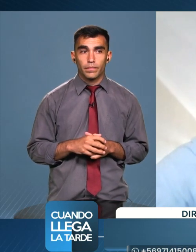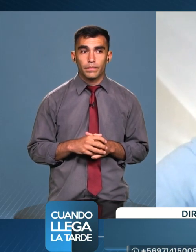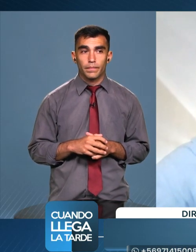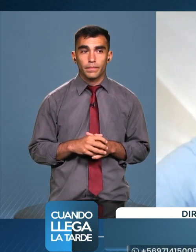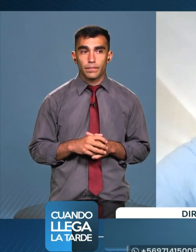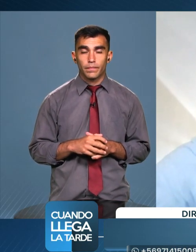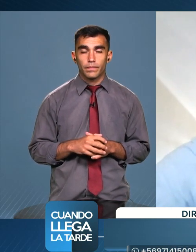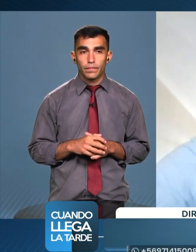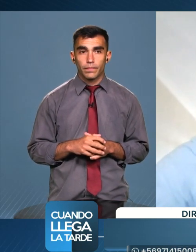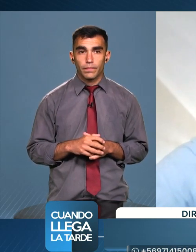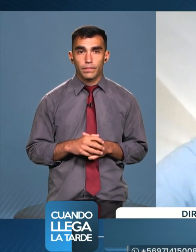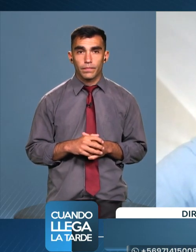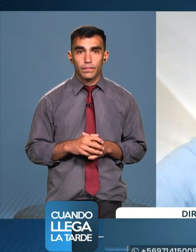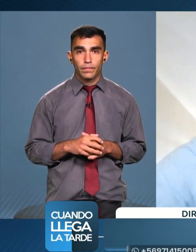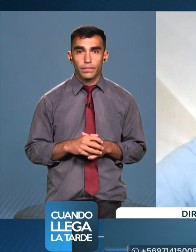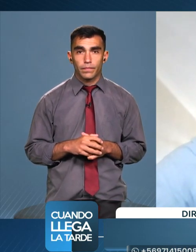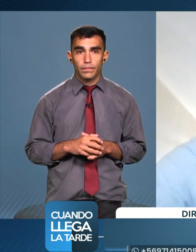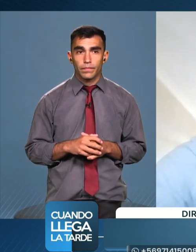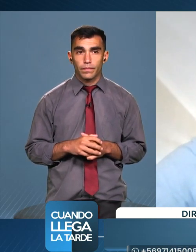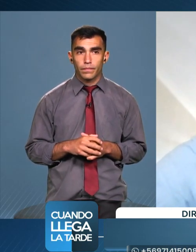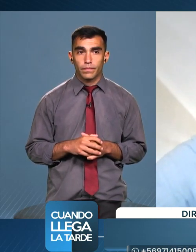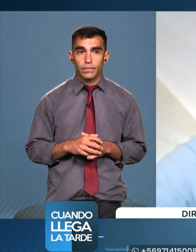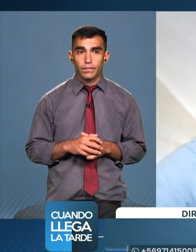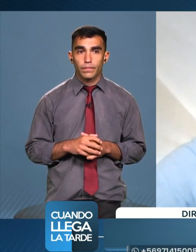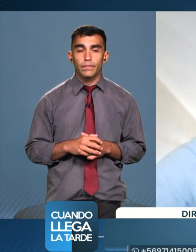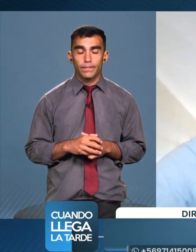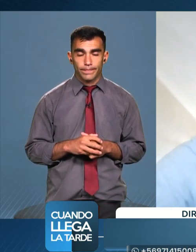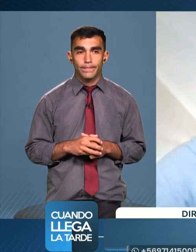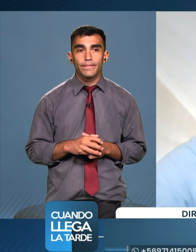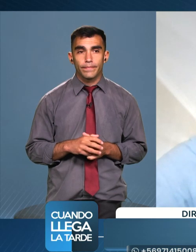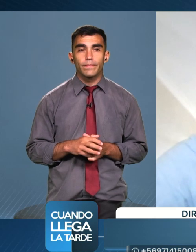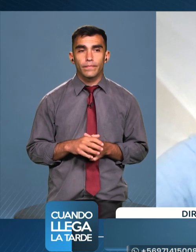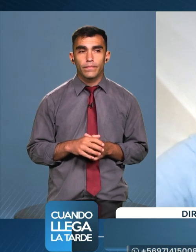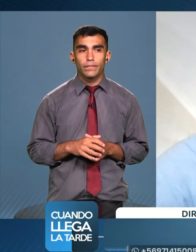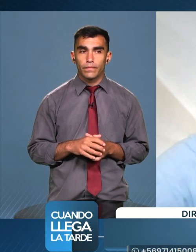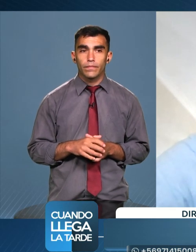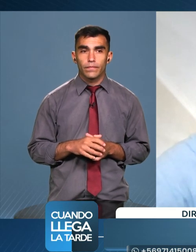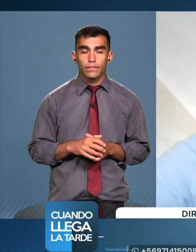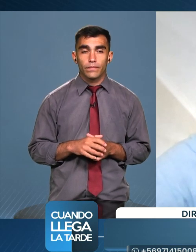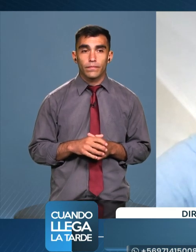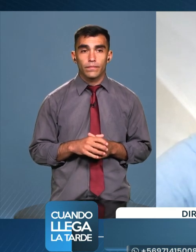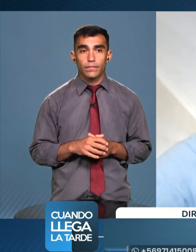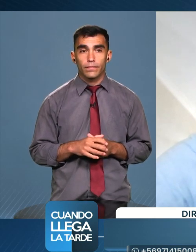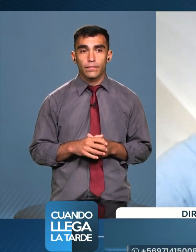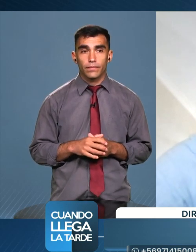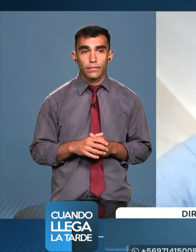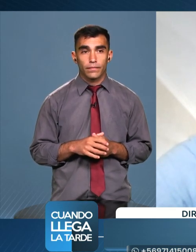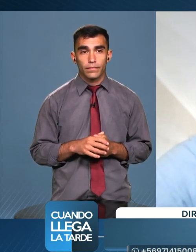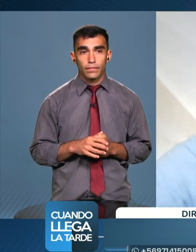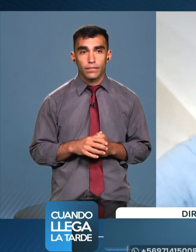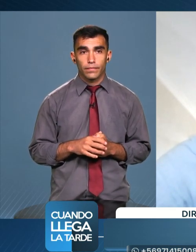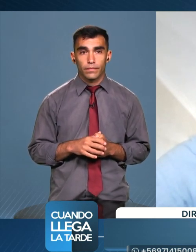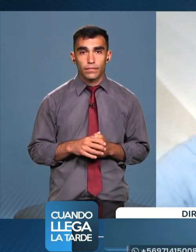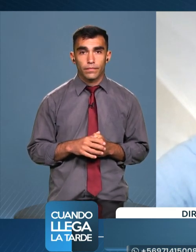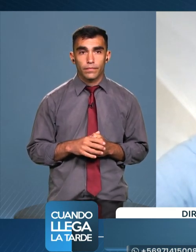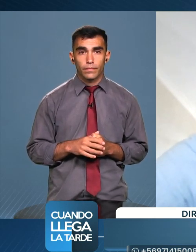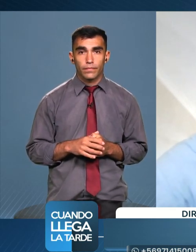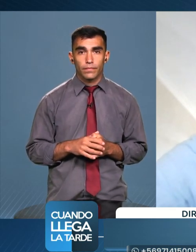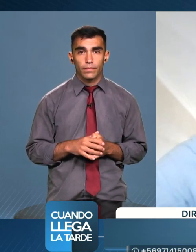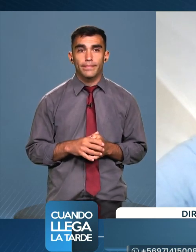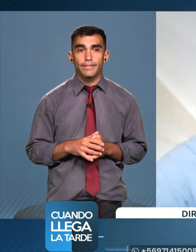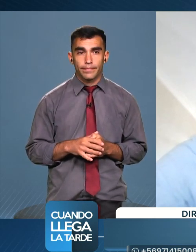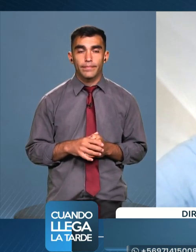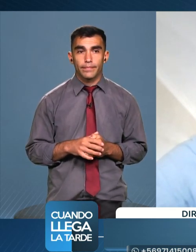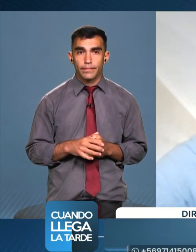a su talento, pueda tener un éxito en su vida. Porque no todos, porque así es la vida, no todos van a tener 1000